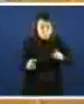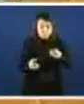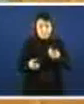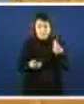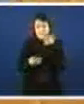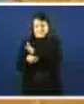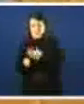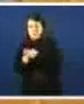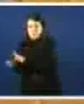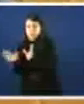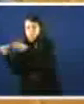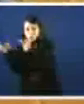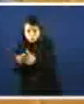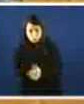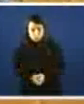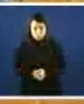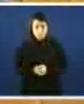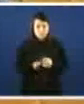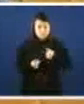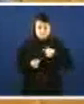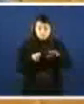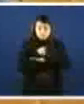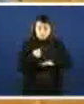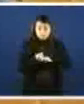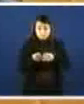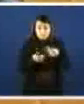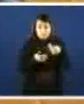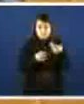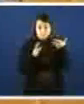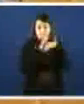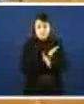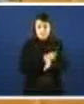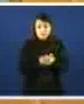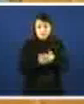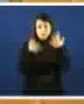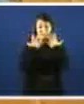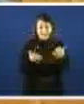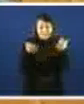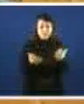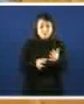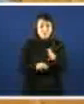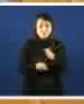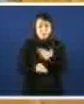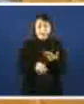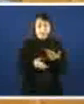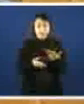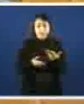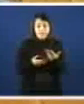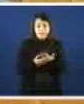outros. Como sempre partimos da base de que os parlamentos son para razonar, non para